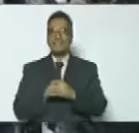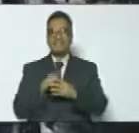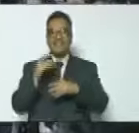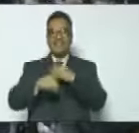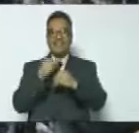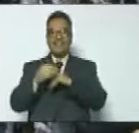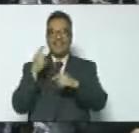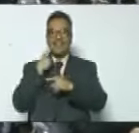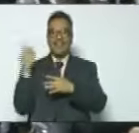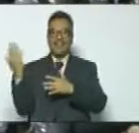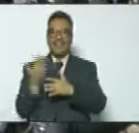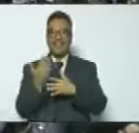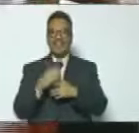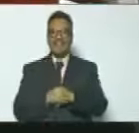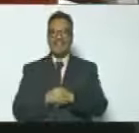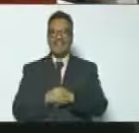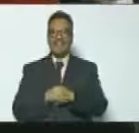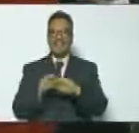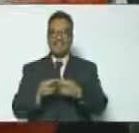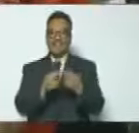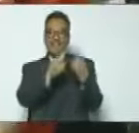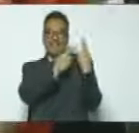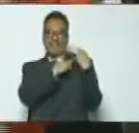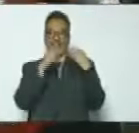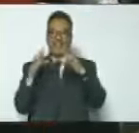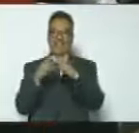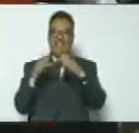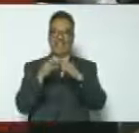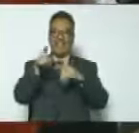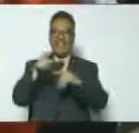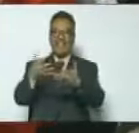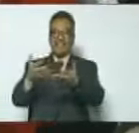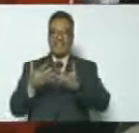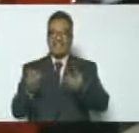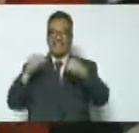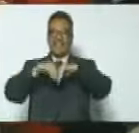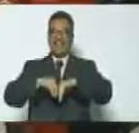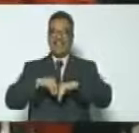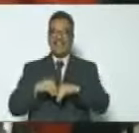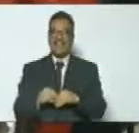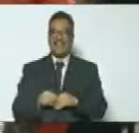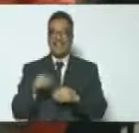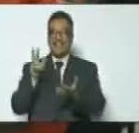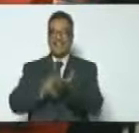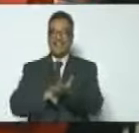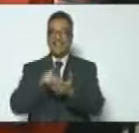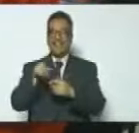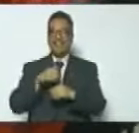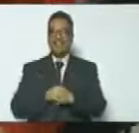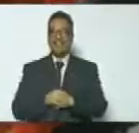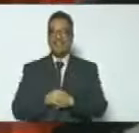Sírvanse venir los representantes del equipo para recibir el acuerdo aprobado.